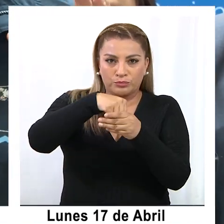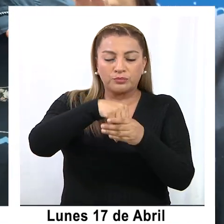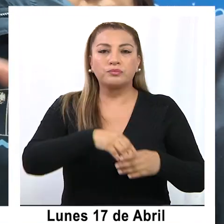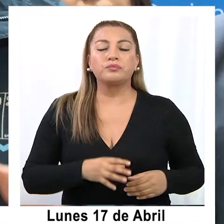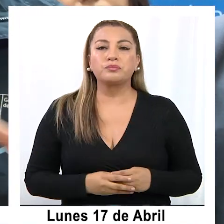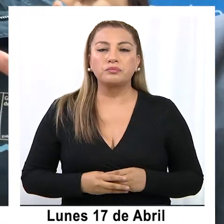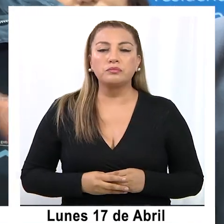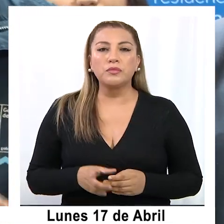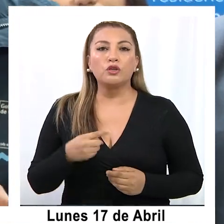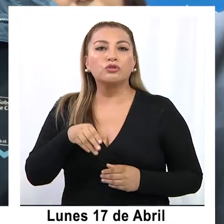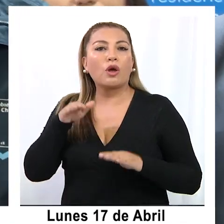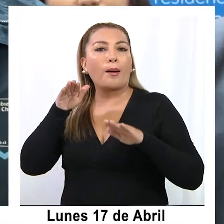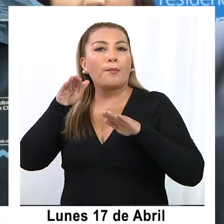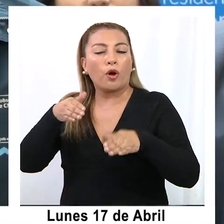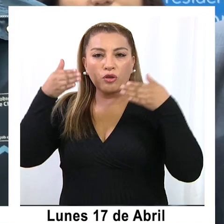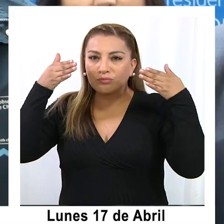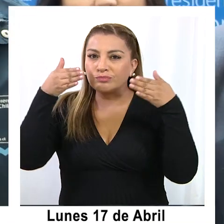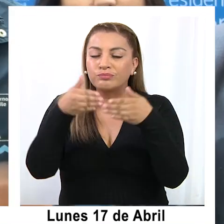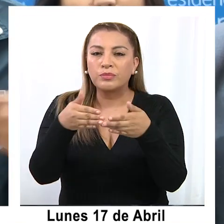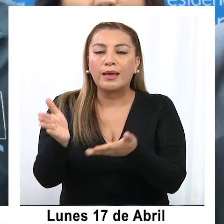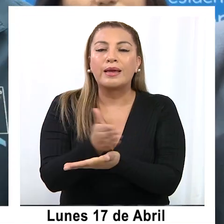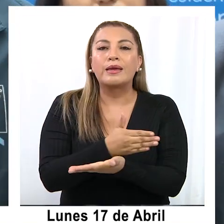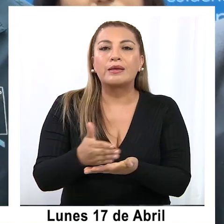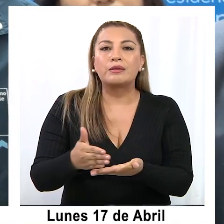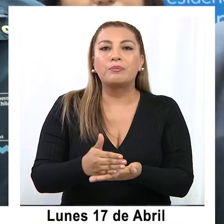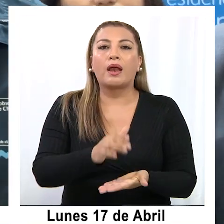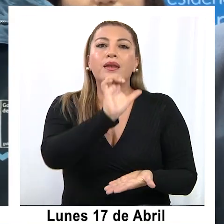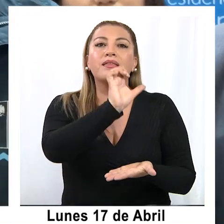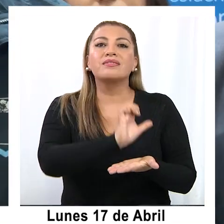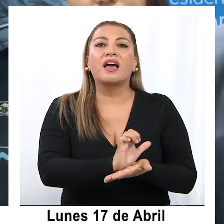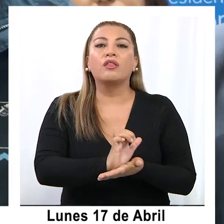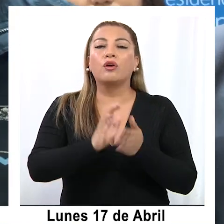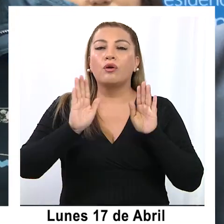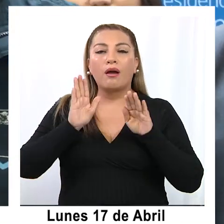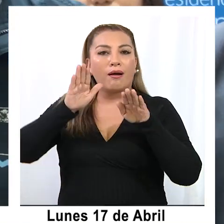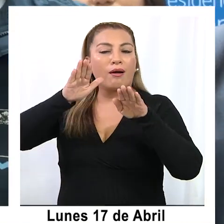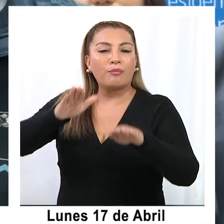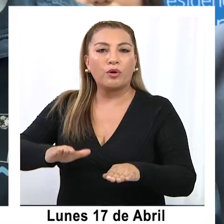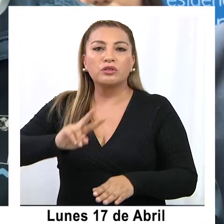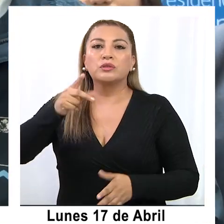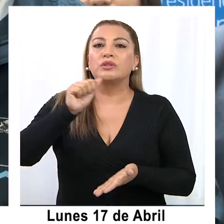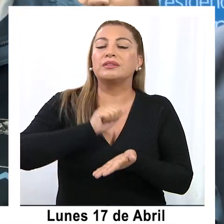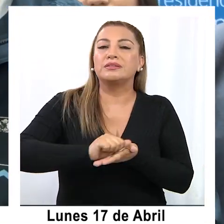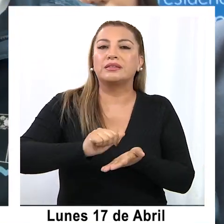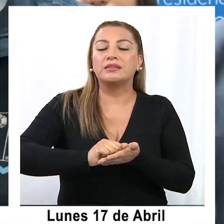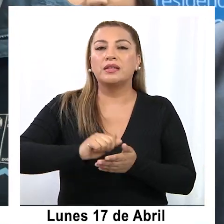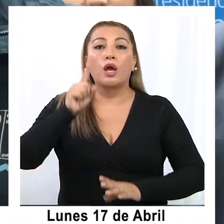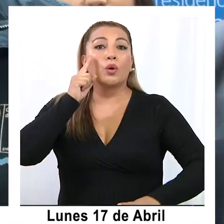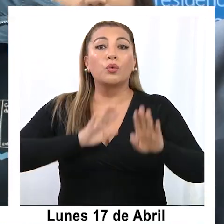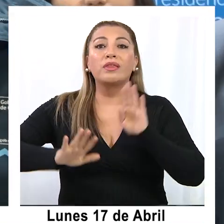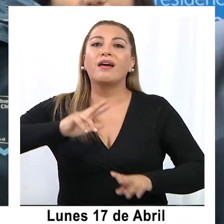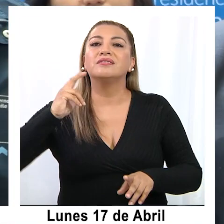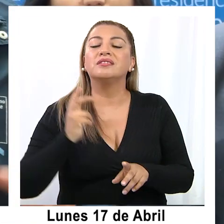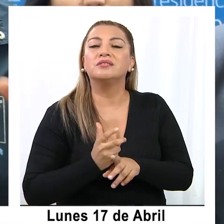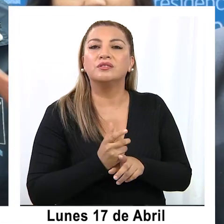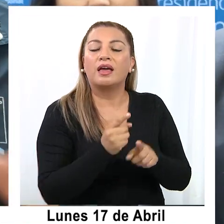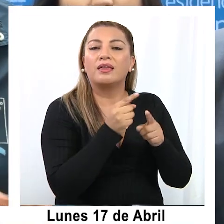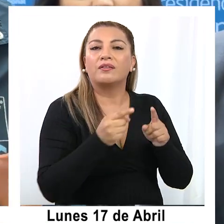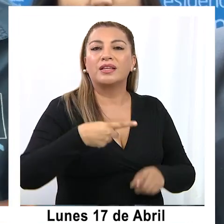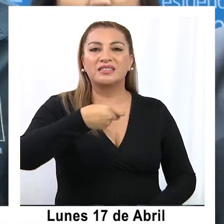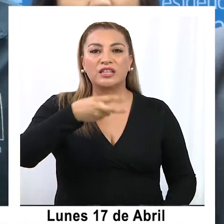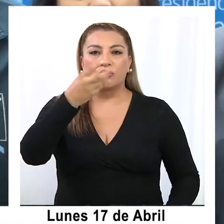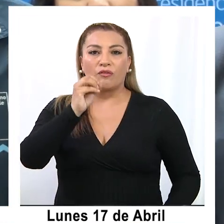Una intervención focalizada a través del plan Estado Presente que lo va a liderar la Subsecretaría de Prevención del Delito en un conjunto de